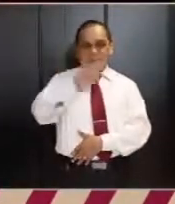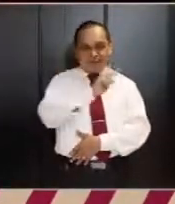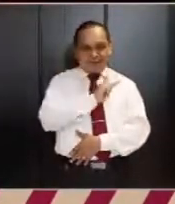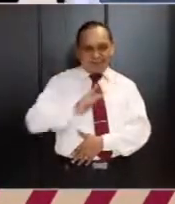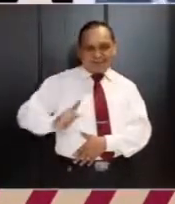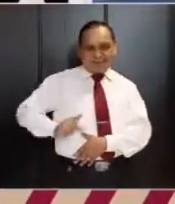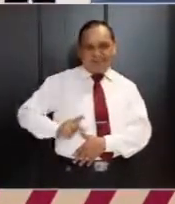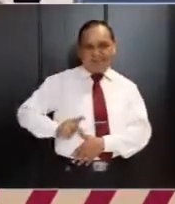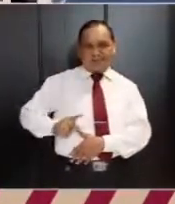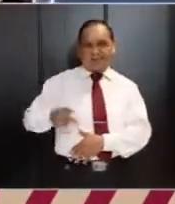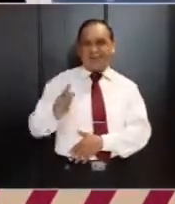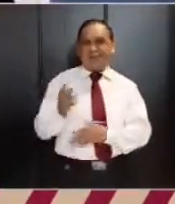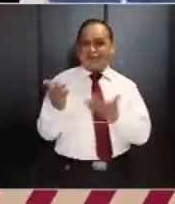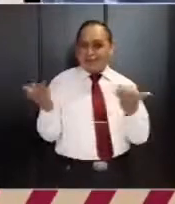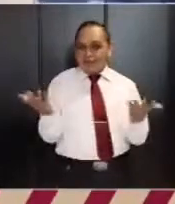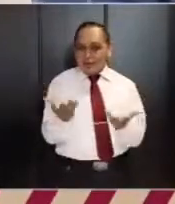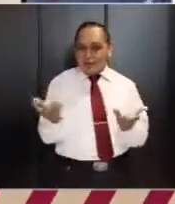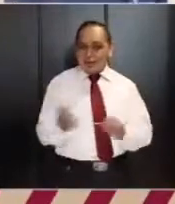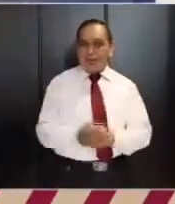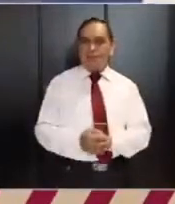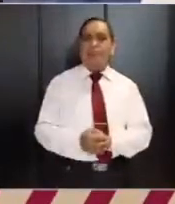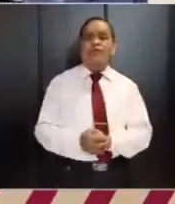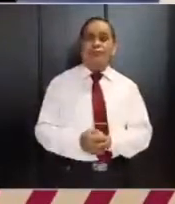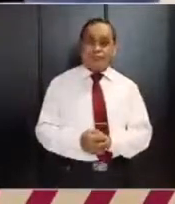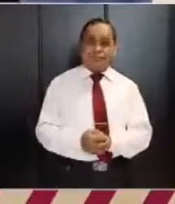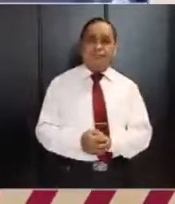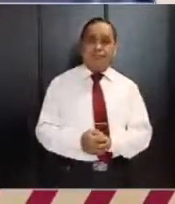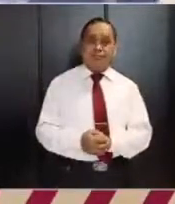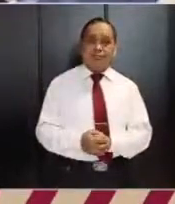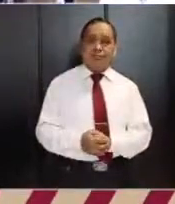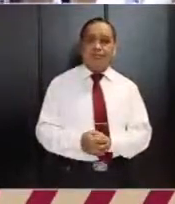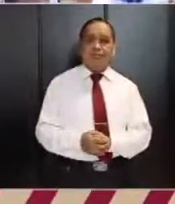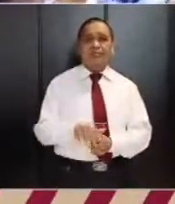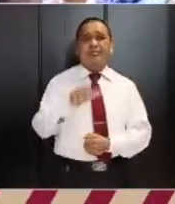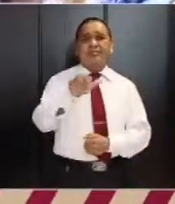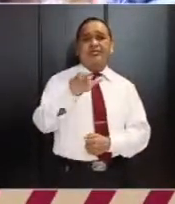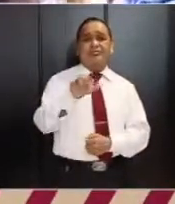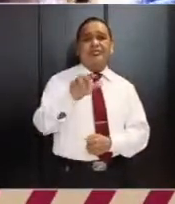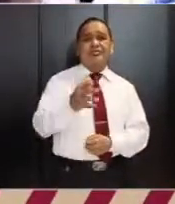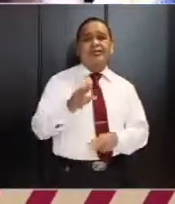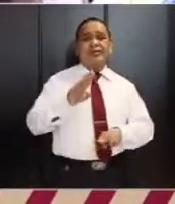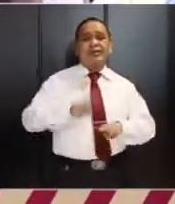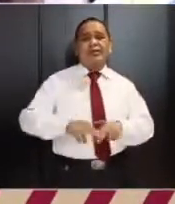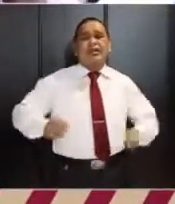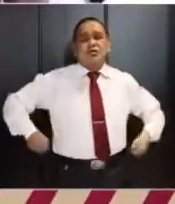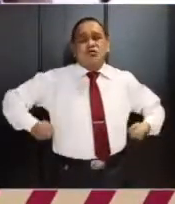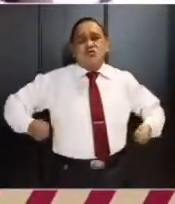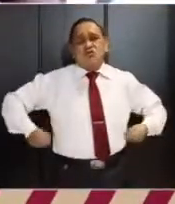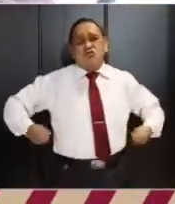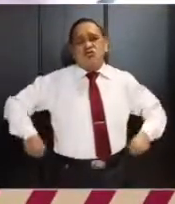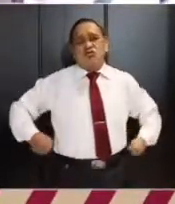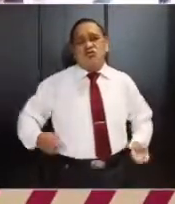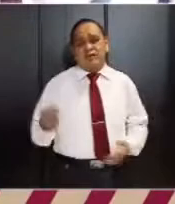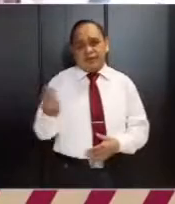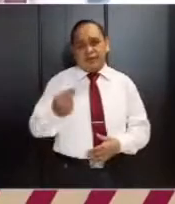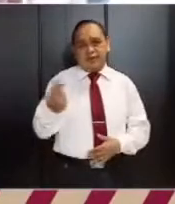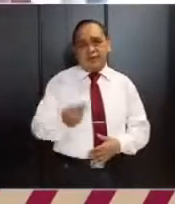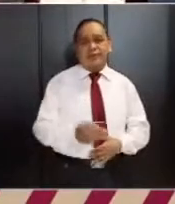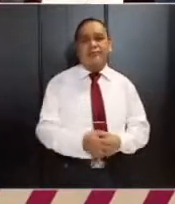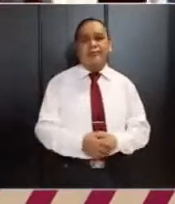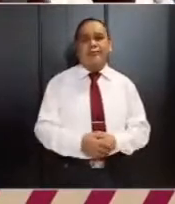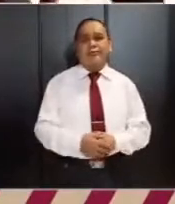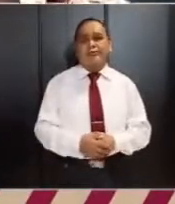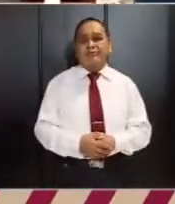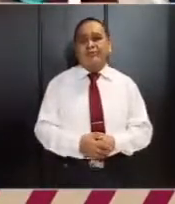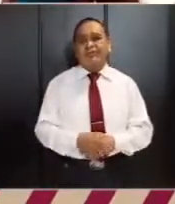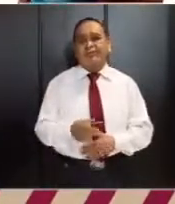previsora, de repente alguien decía, ay, lo que le quiero pedir es una silla de ruedas, ¿para cuándo la necesita, mi amor?